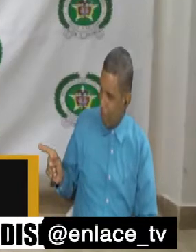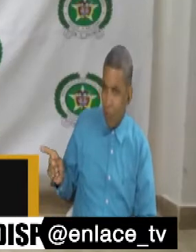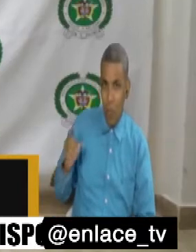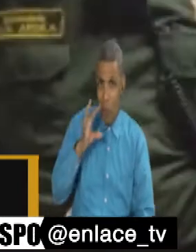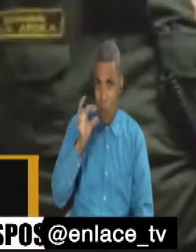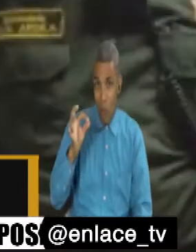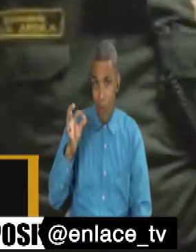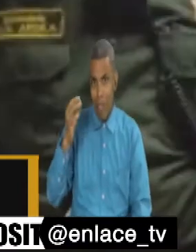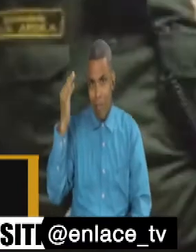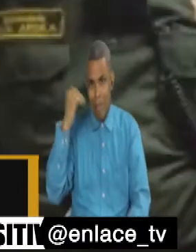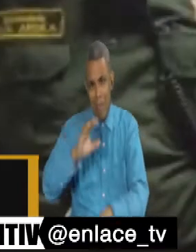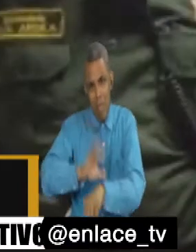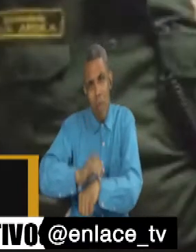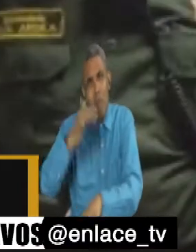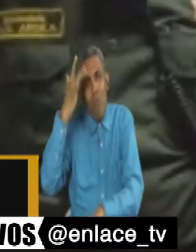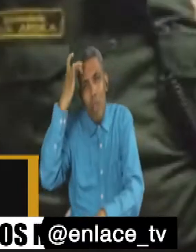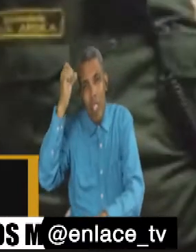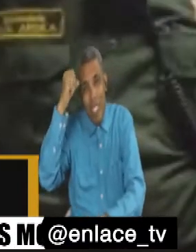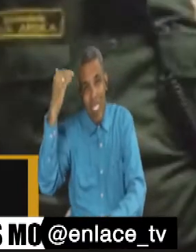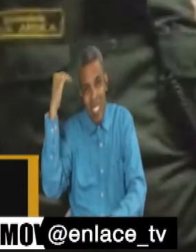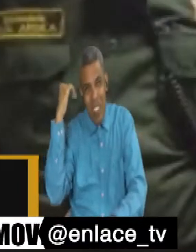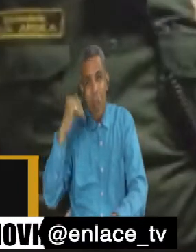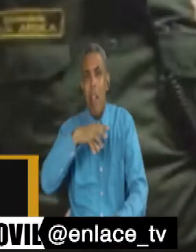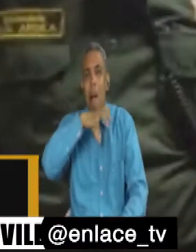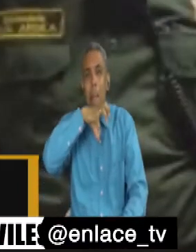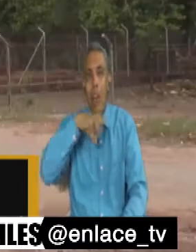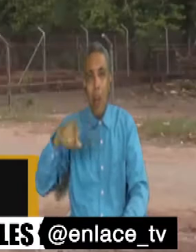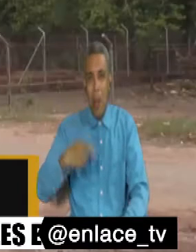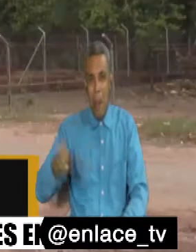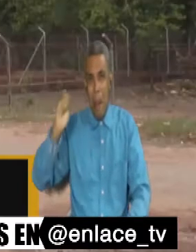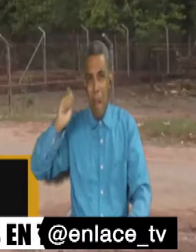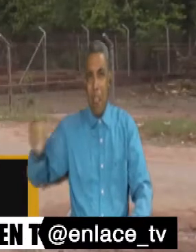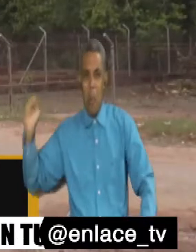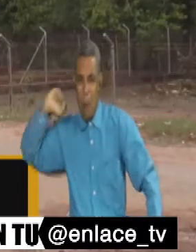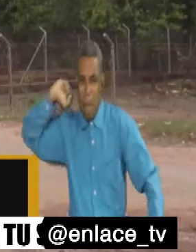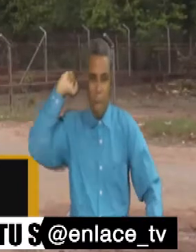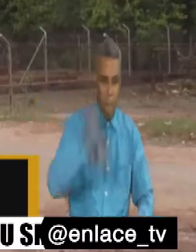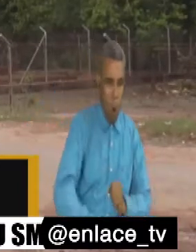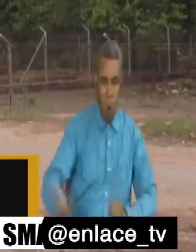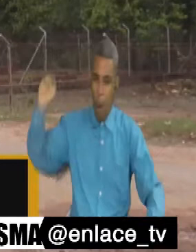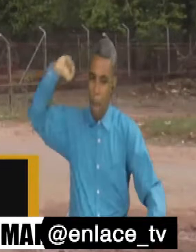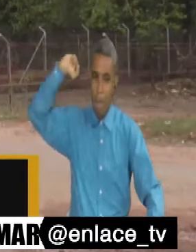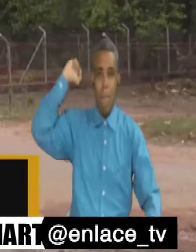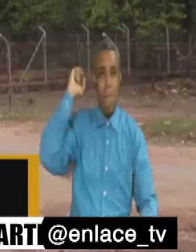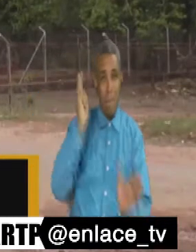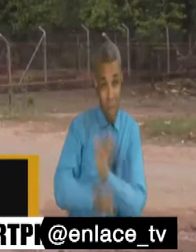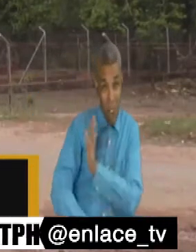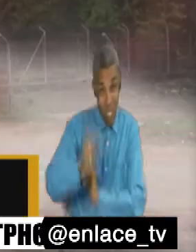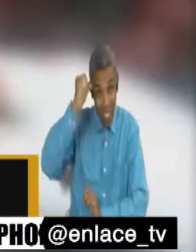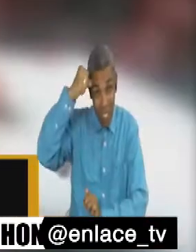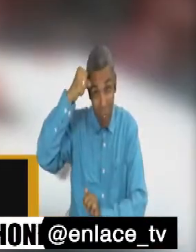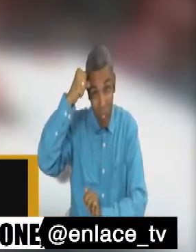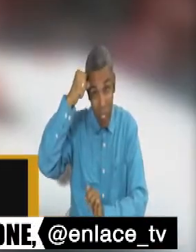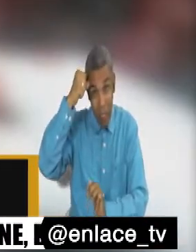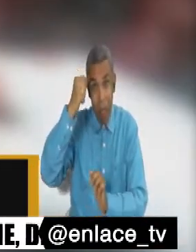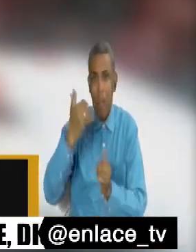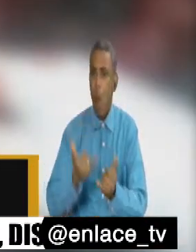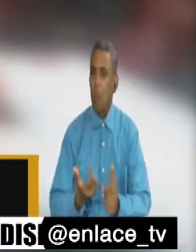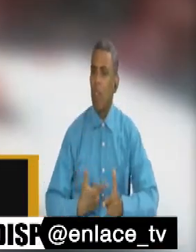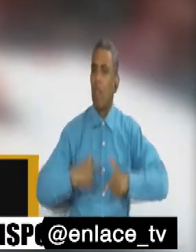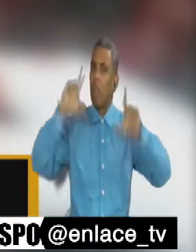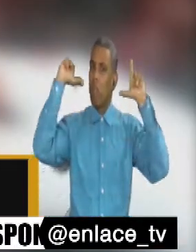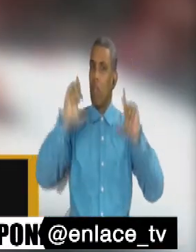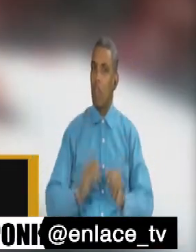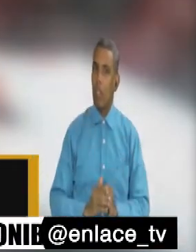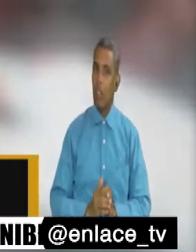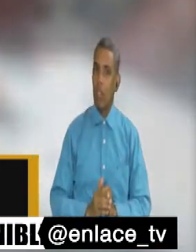Alexander Portala, el hombre que había sido detenido por matar a un perro a martillazos en el barrio San José Obrero en la comuna 5 de la ciudad. Los vecinos del sector